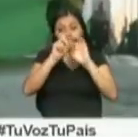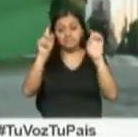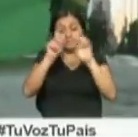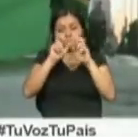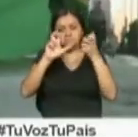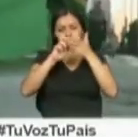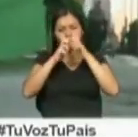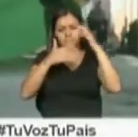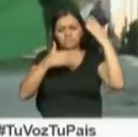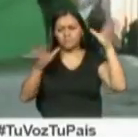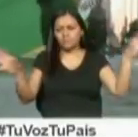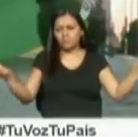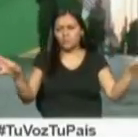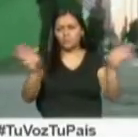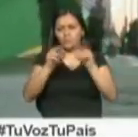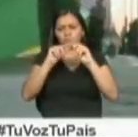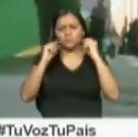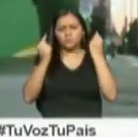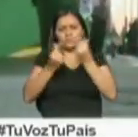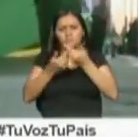y políticos de todos los partidos.